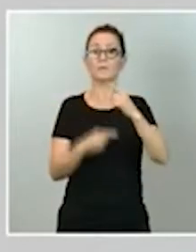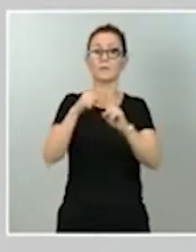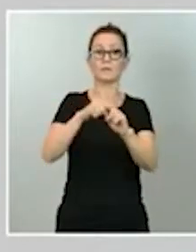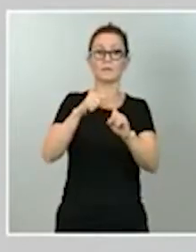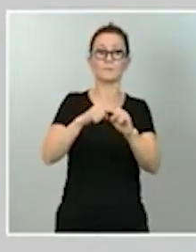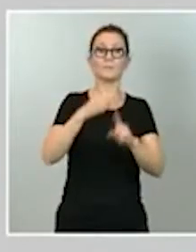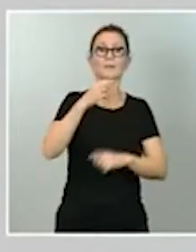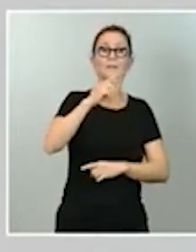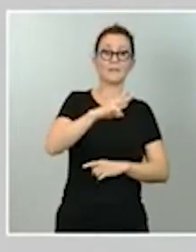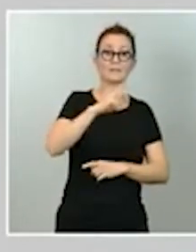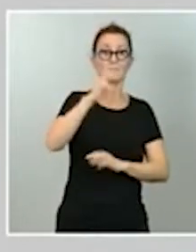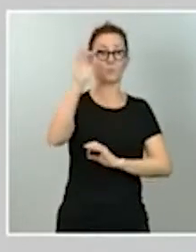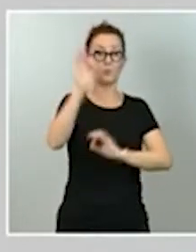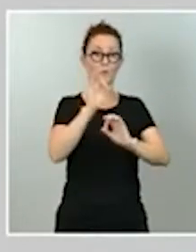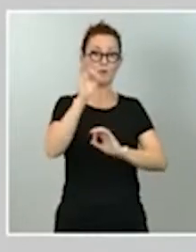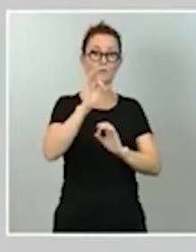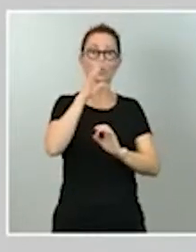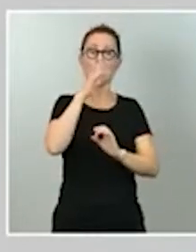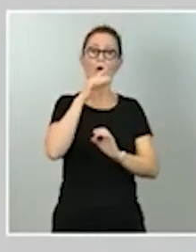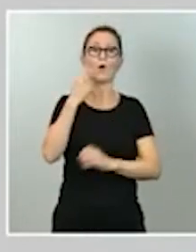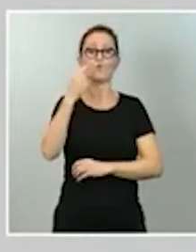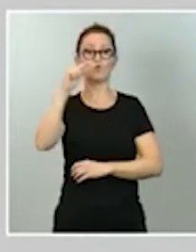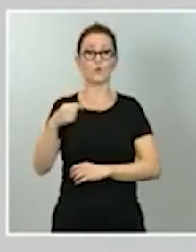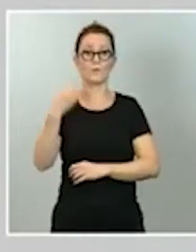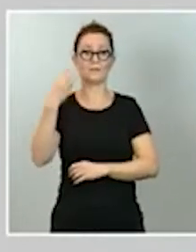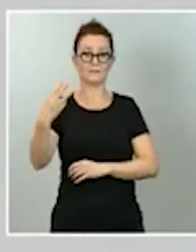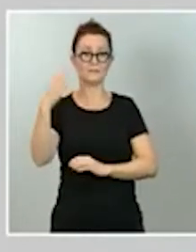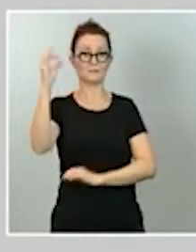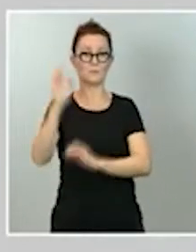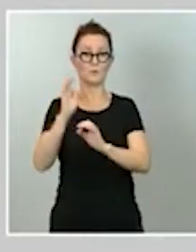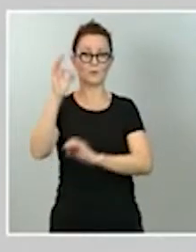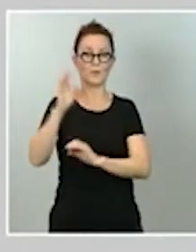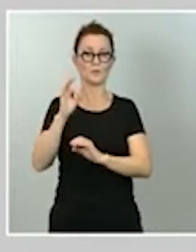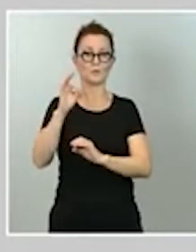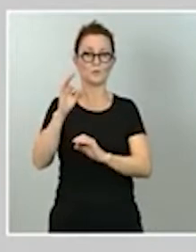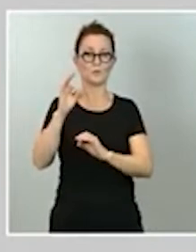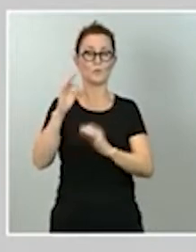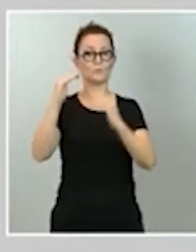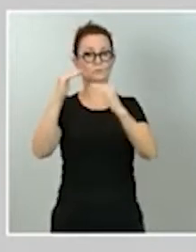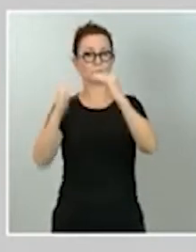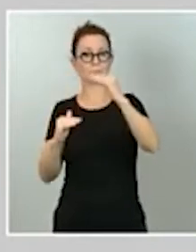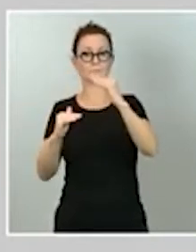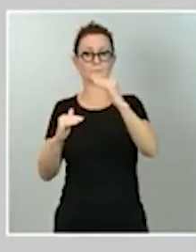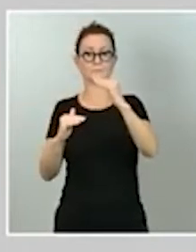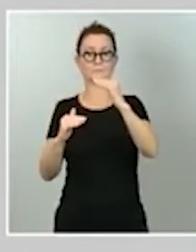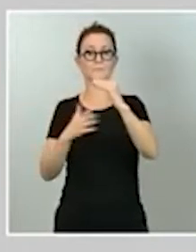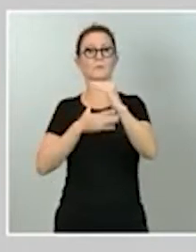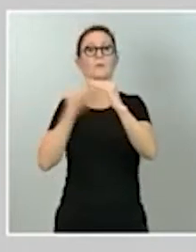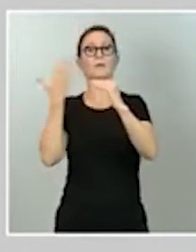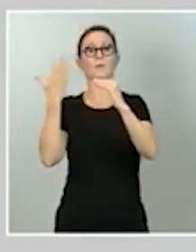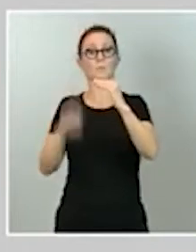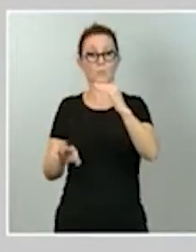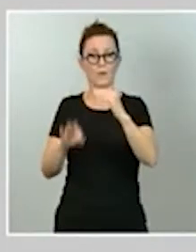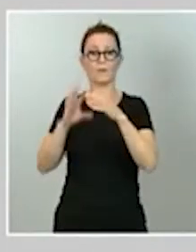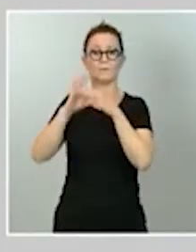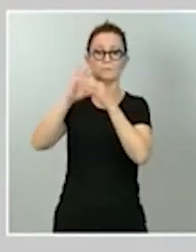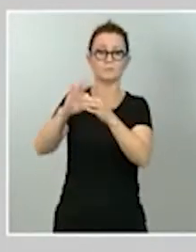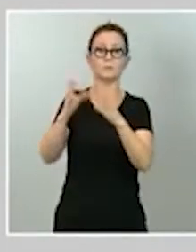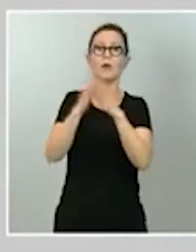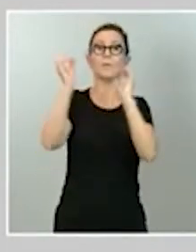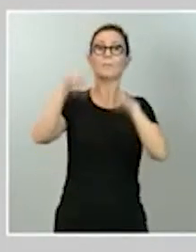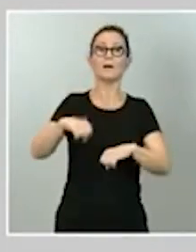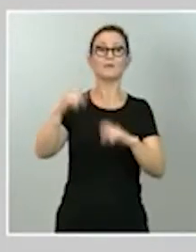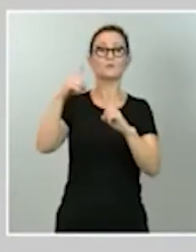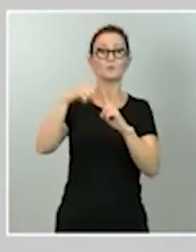ciento al 1 3% mucho más compatible con las líneas desarrolladas por el pacto de toledo y que como